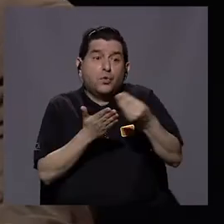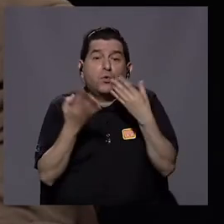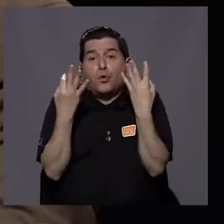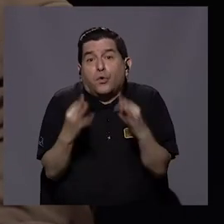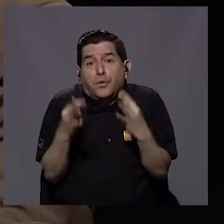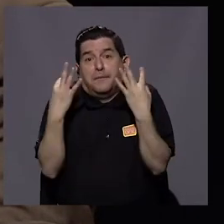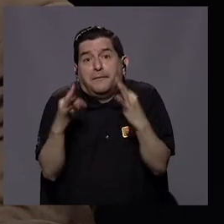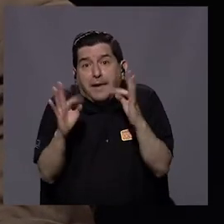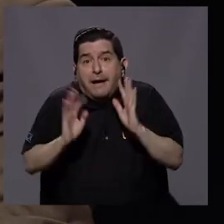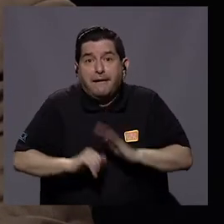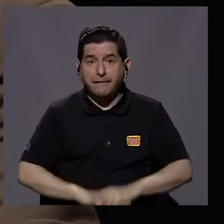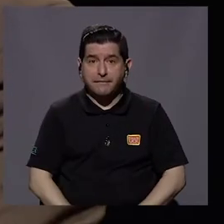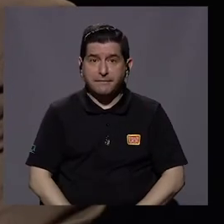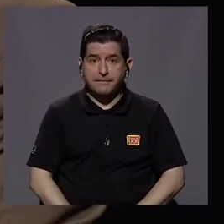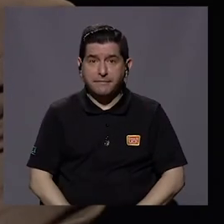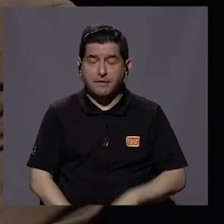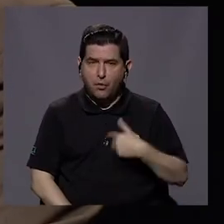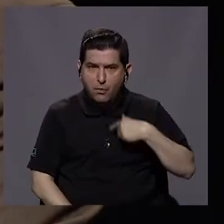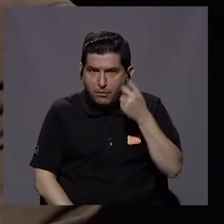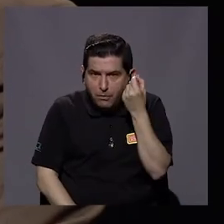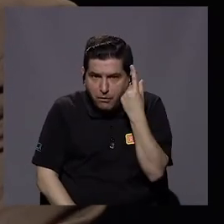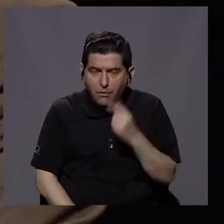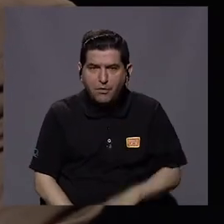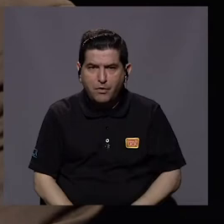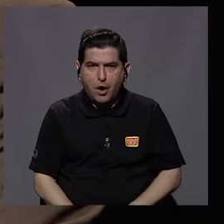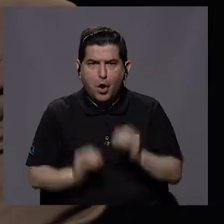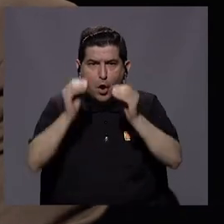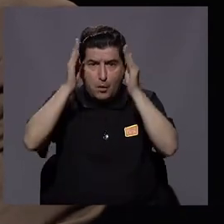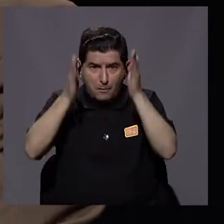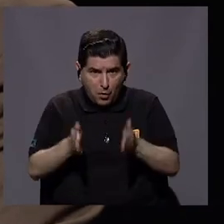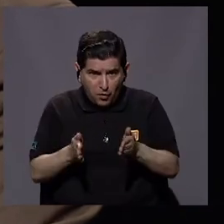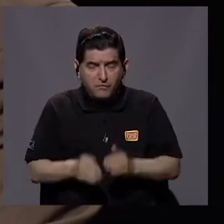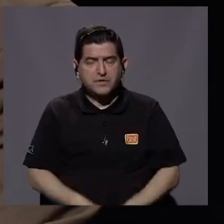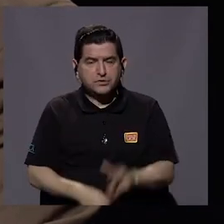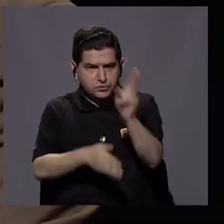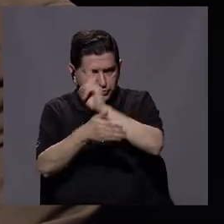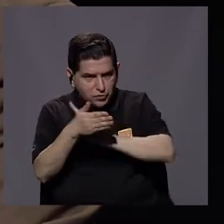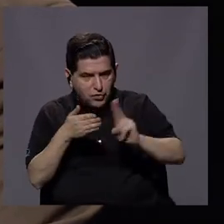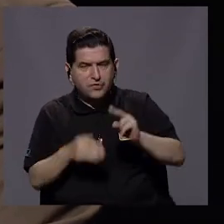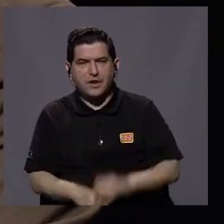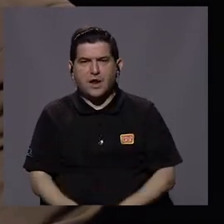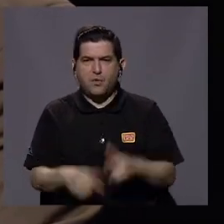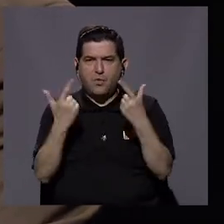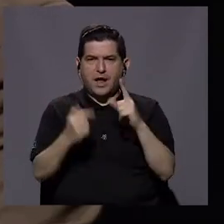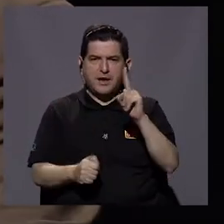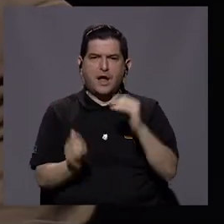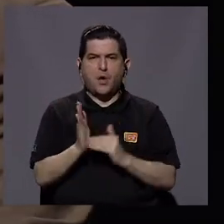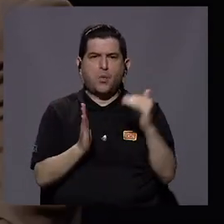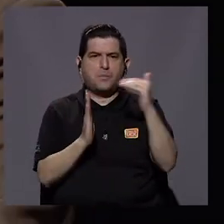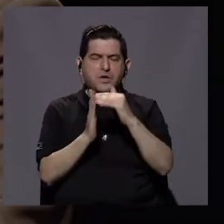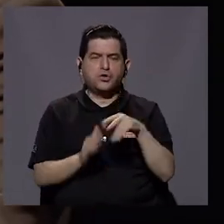¿cómo puede?, ¿verdad?, entienda de que un docente o académico universitario gane